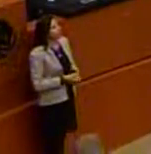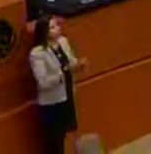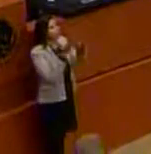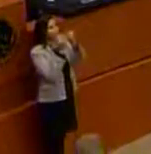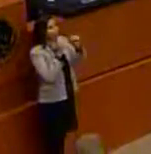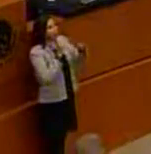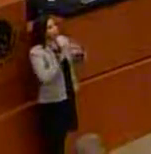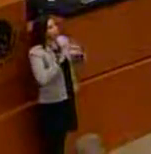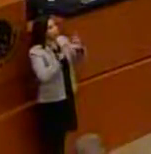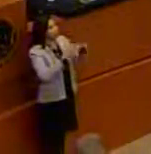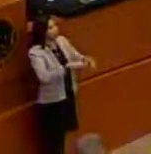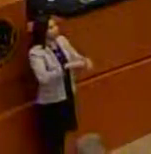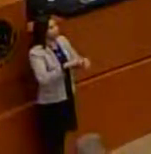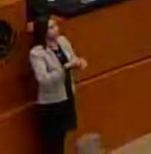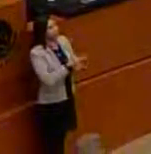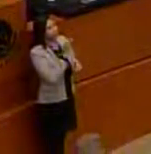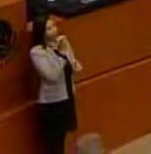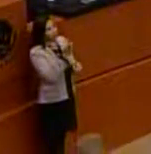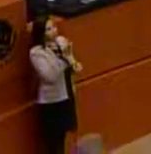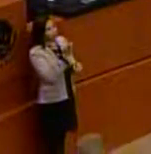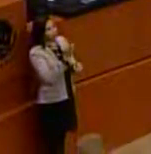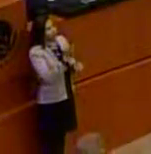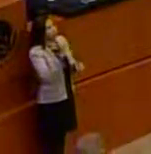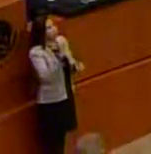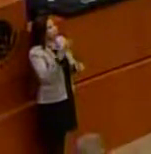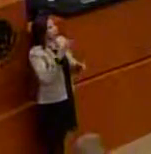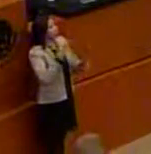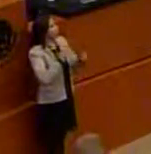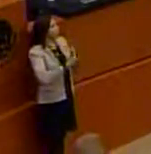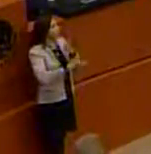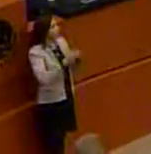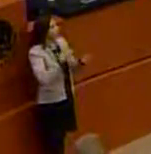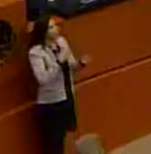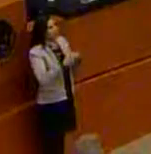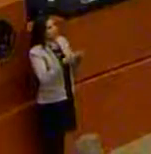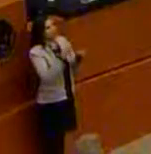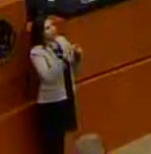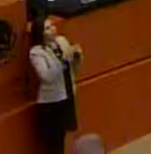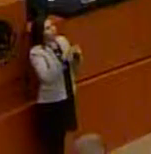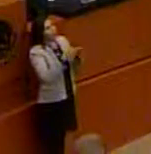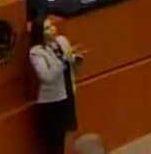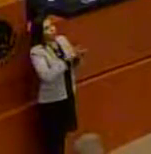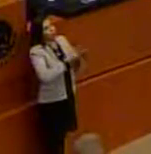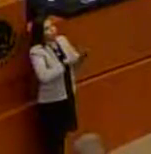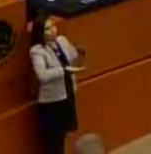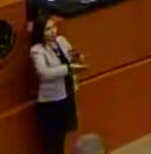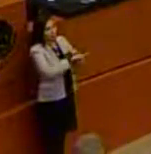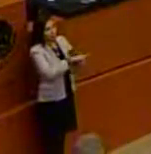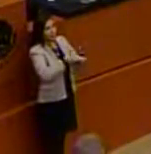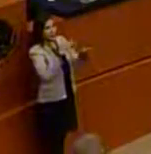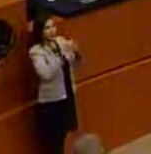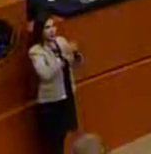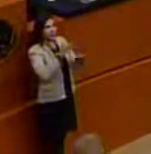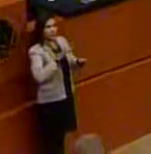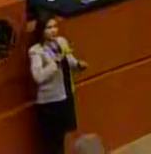un desempleo, entonces, por razones tecnológicas, con las estructuras